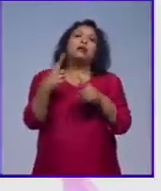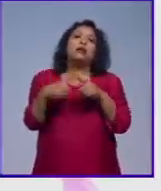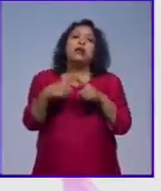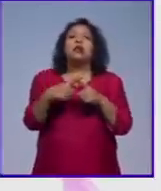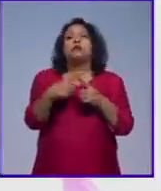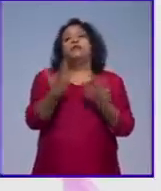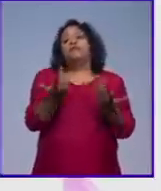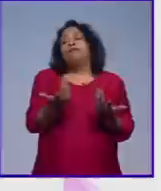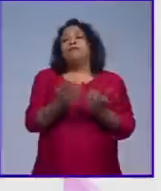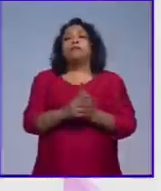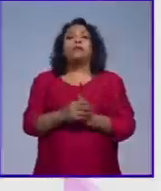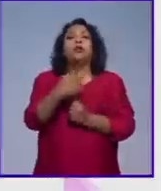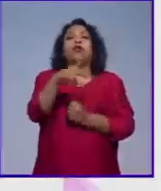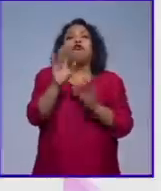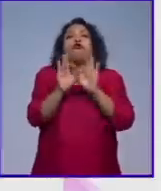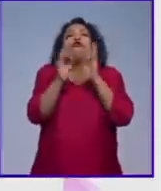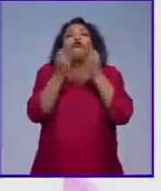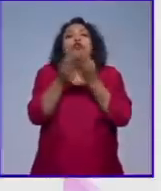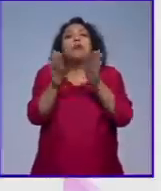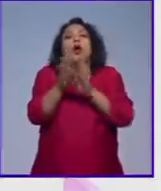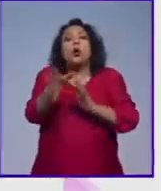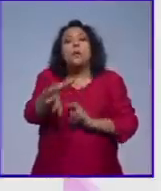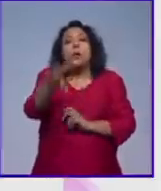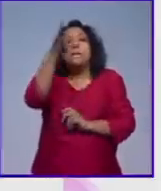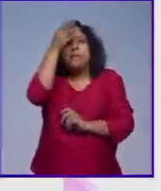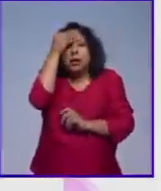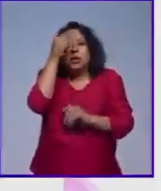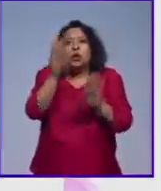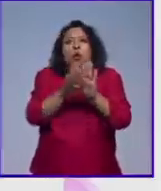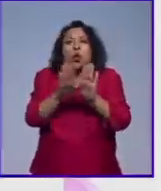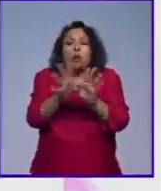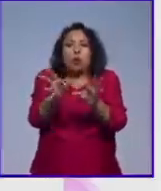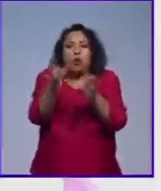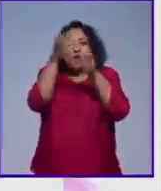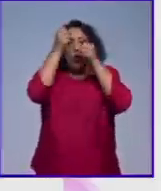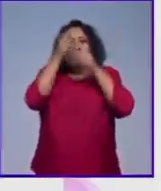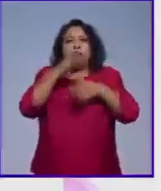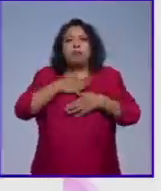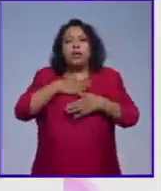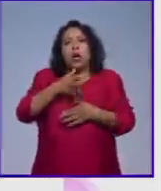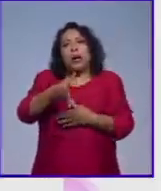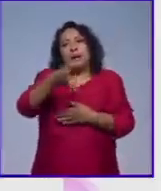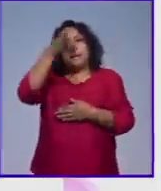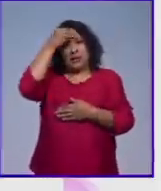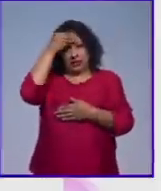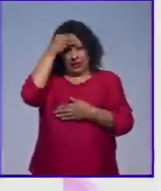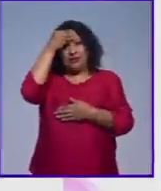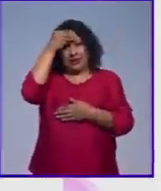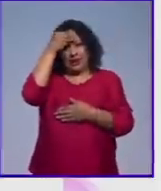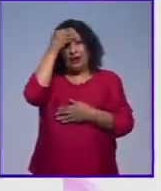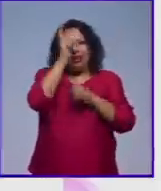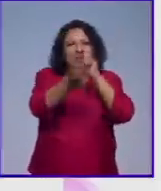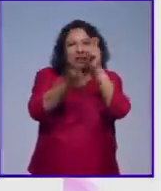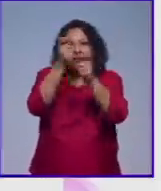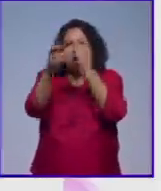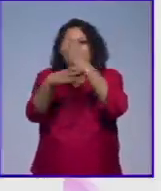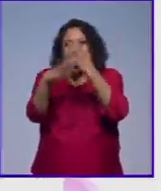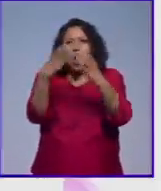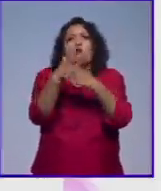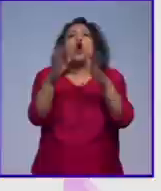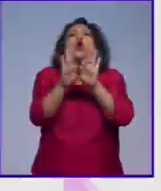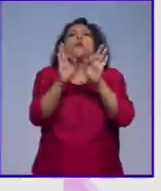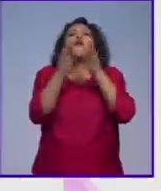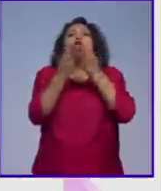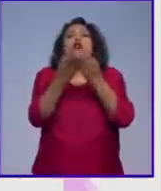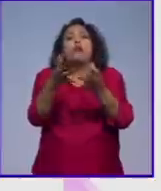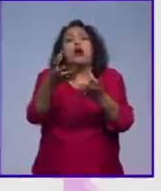propia forma de aprender y de apropiarse el conocimiento, porque no hay mejor manera